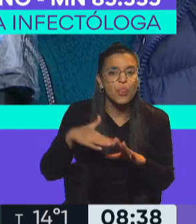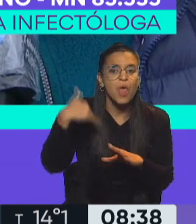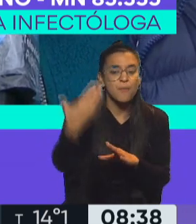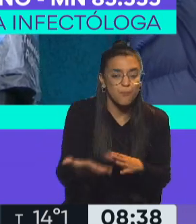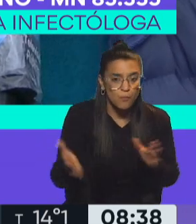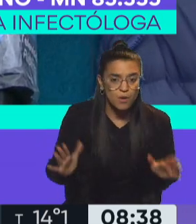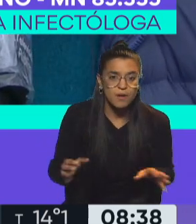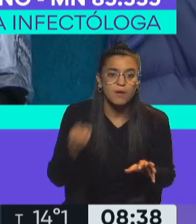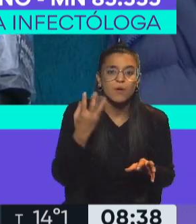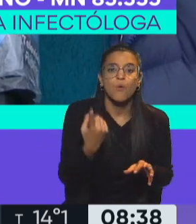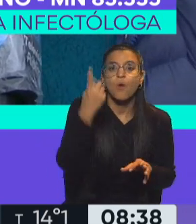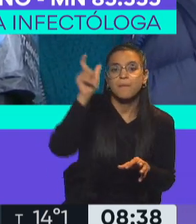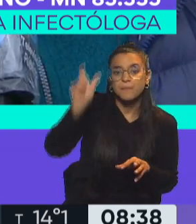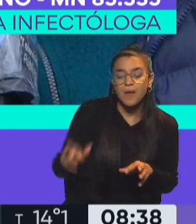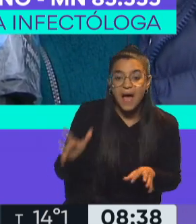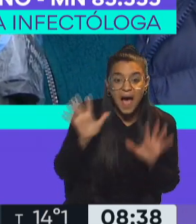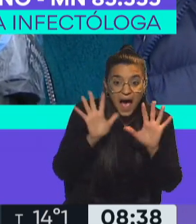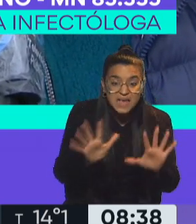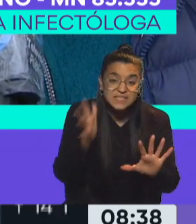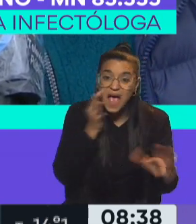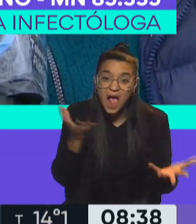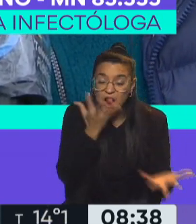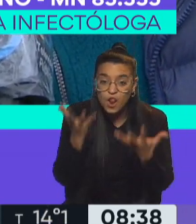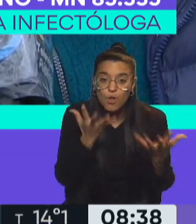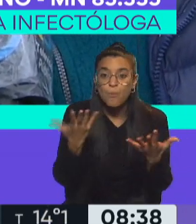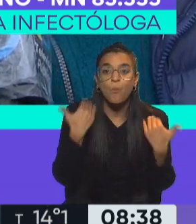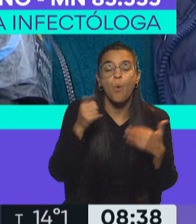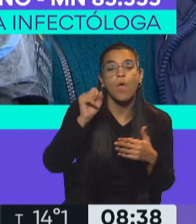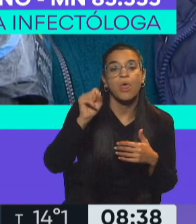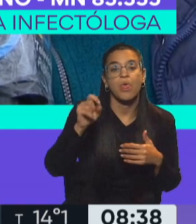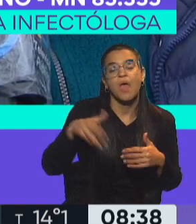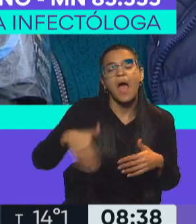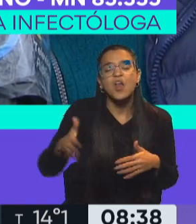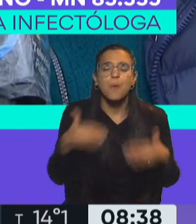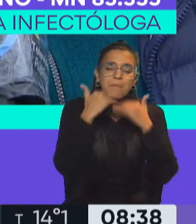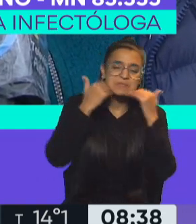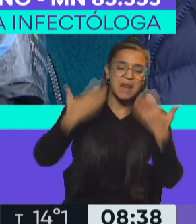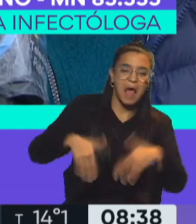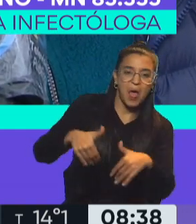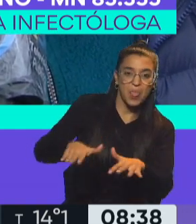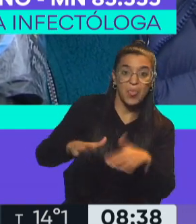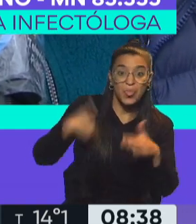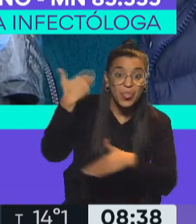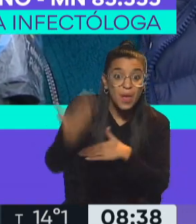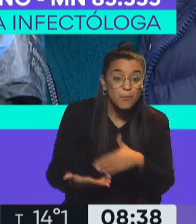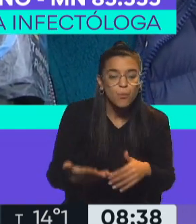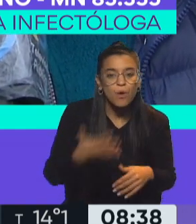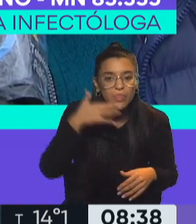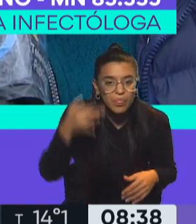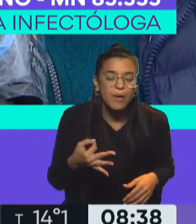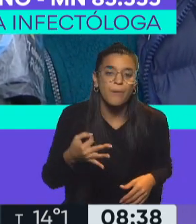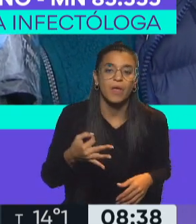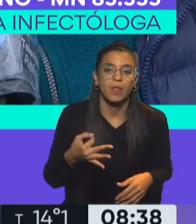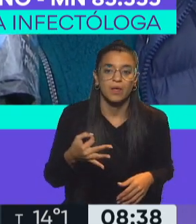¿no? De que alguien por haber hecho este tipo de cosas, tal vez minimizando el riesgo, cuando se encuentra que realmente,